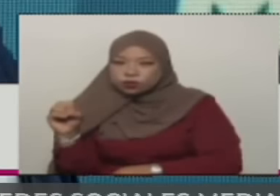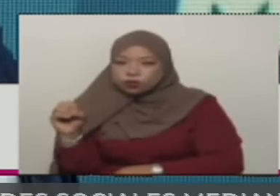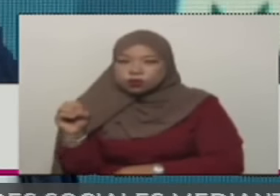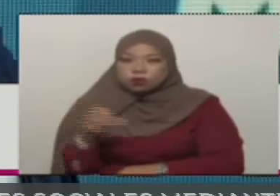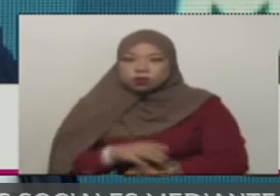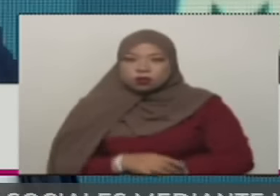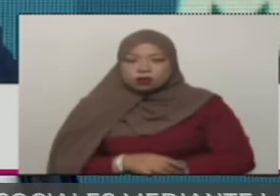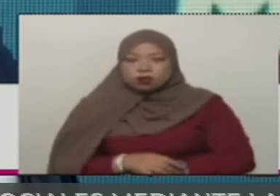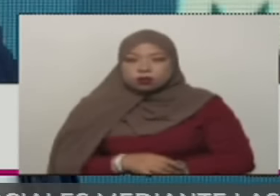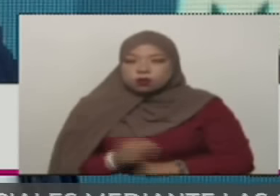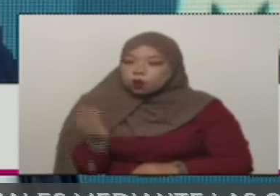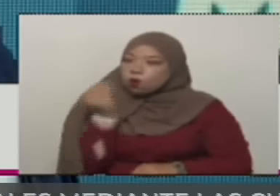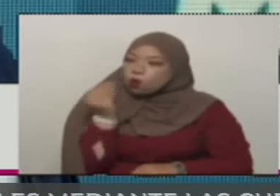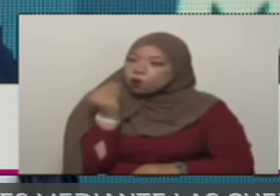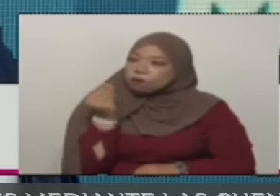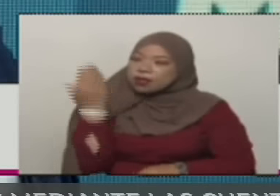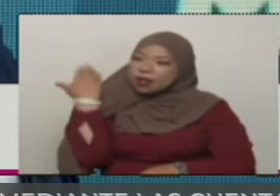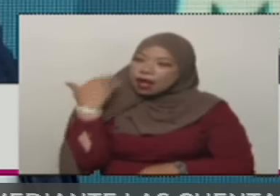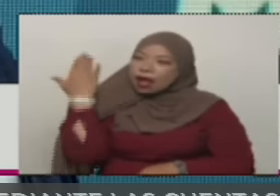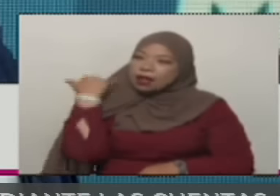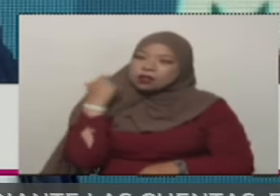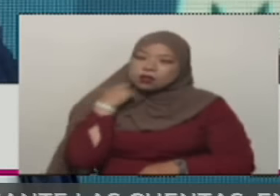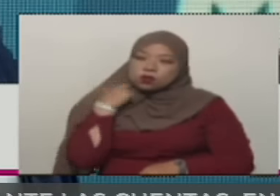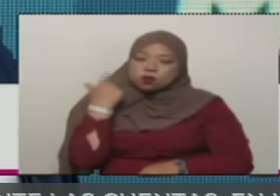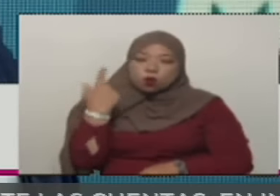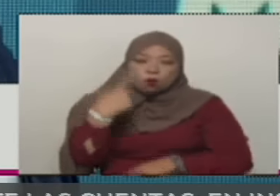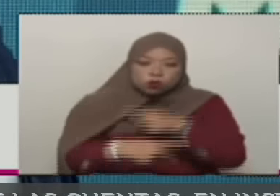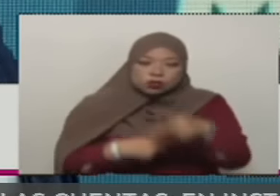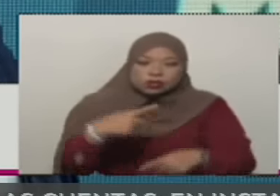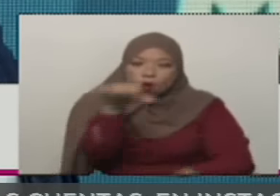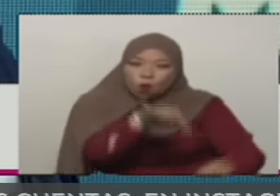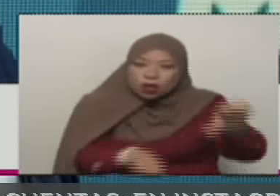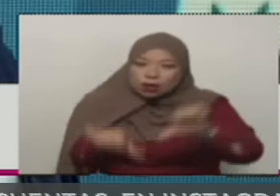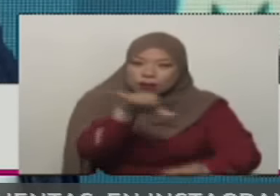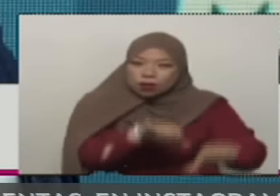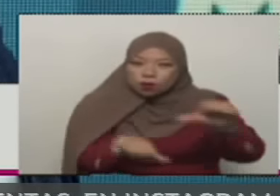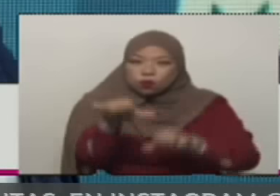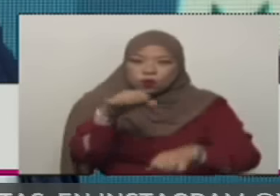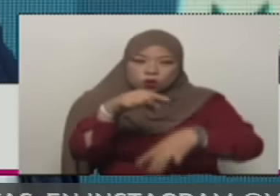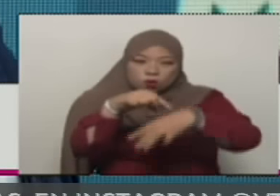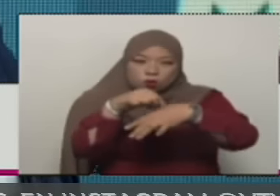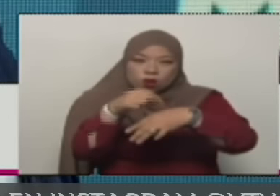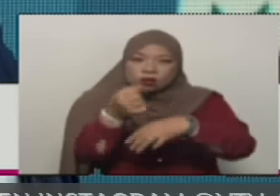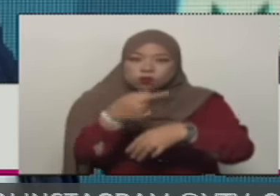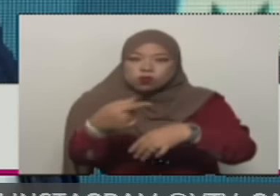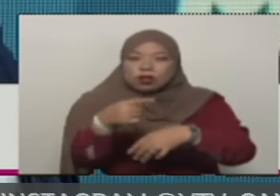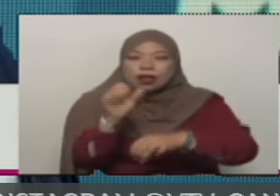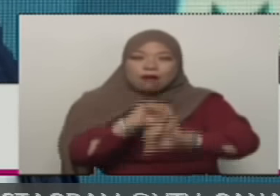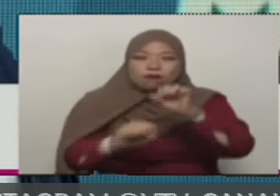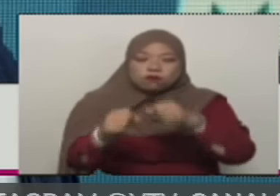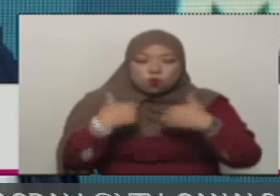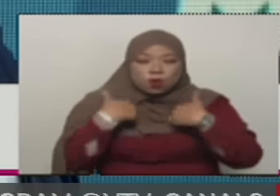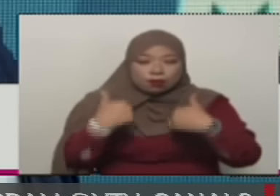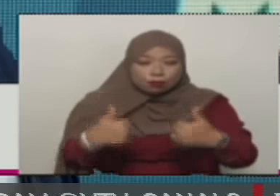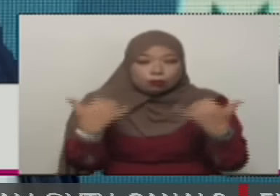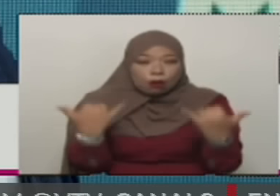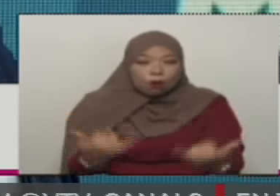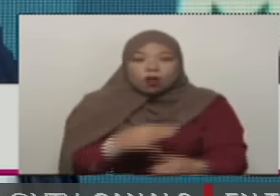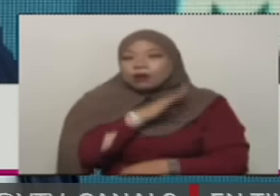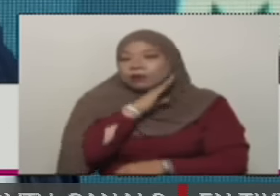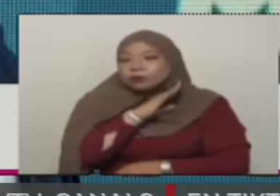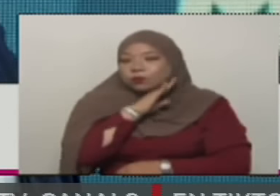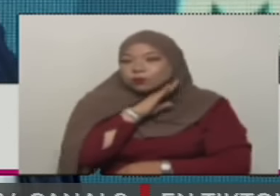el consumo de carbohidratos procesados, ultraprocesados, que son los responsables de